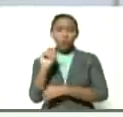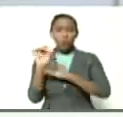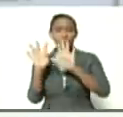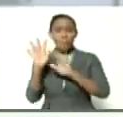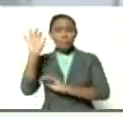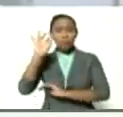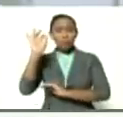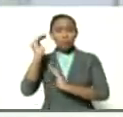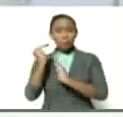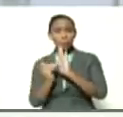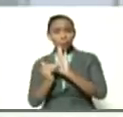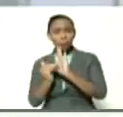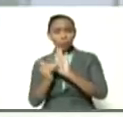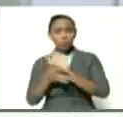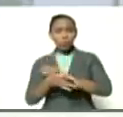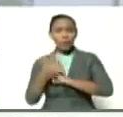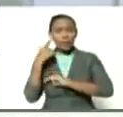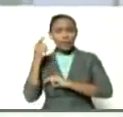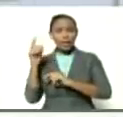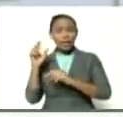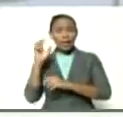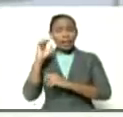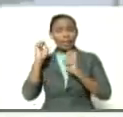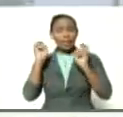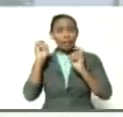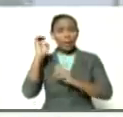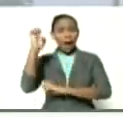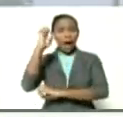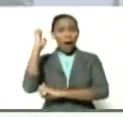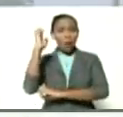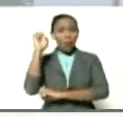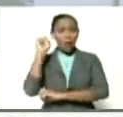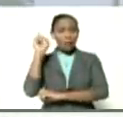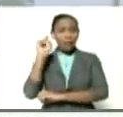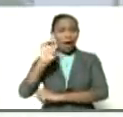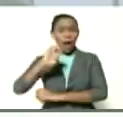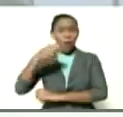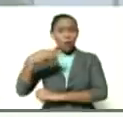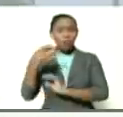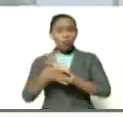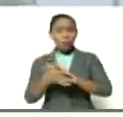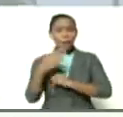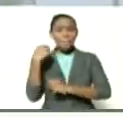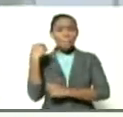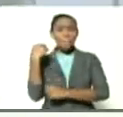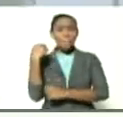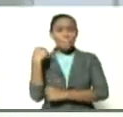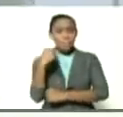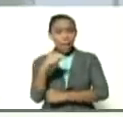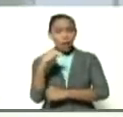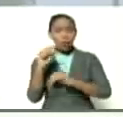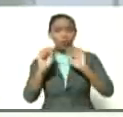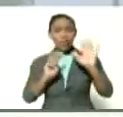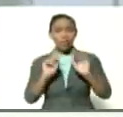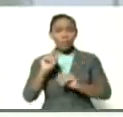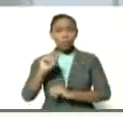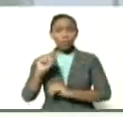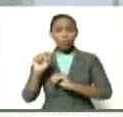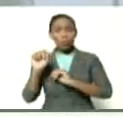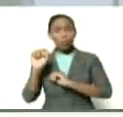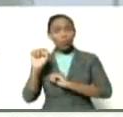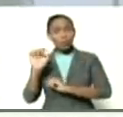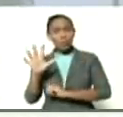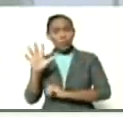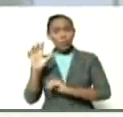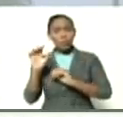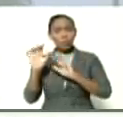4.9%. La zona del euro, Europa, menos 7.2%. Países europeos, por